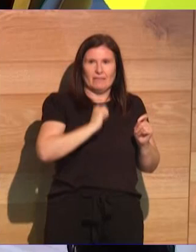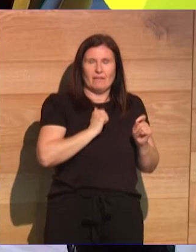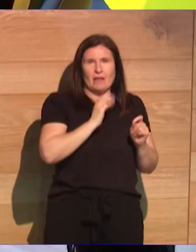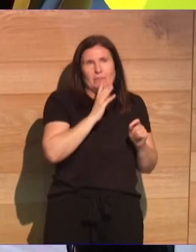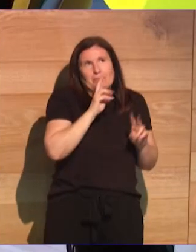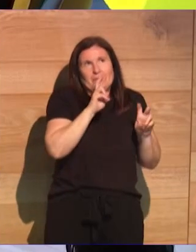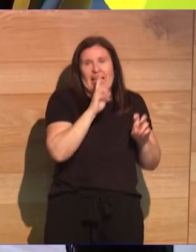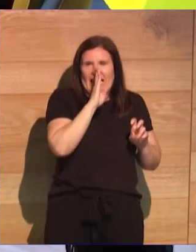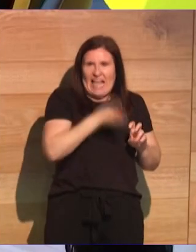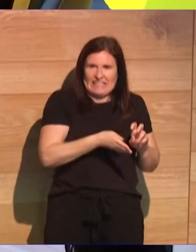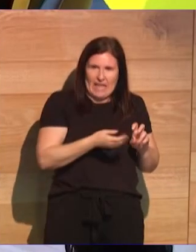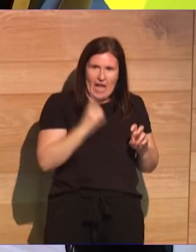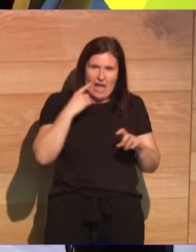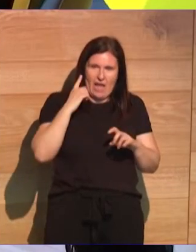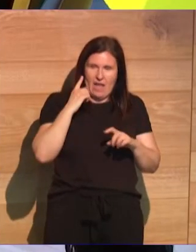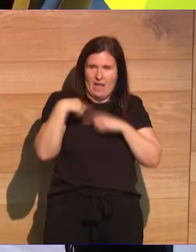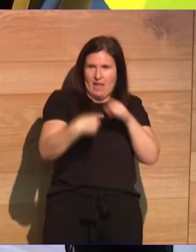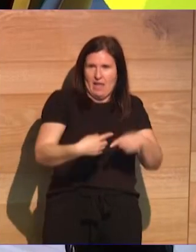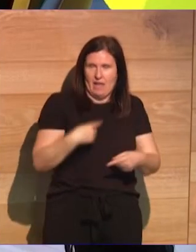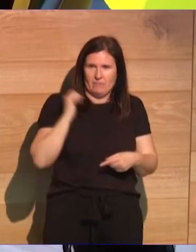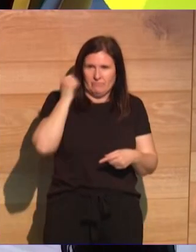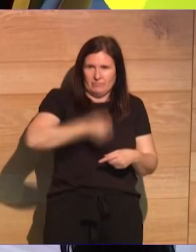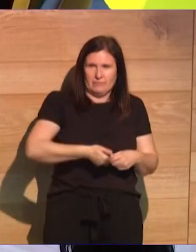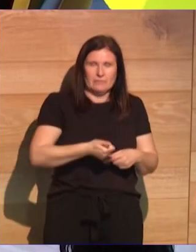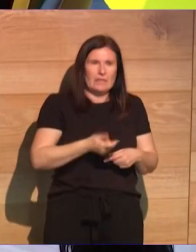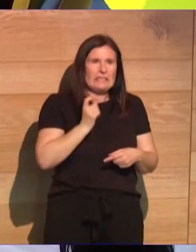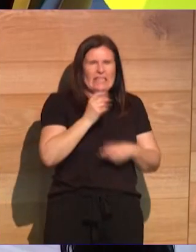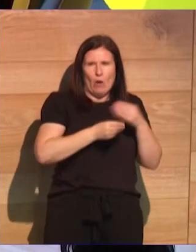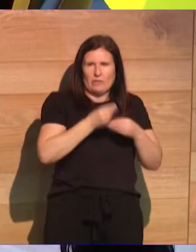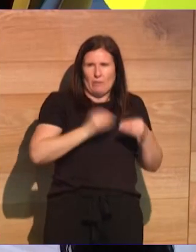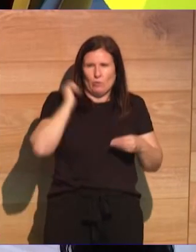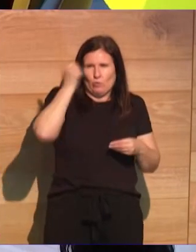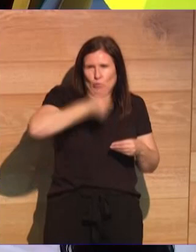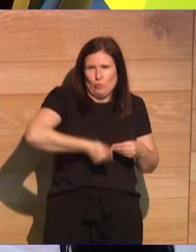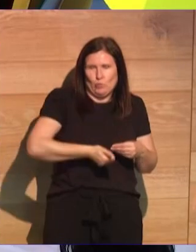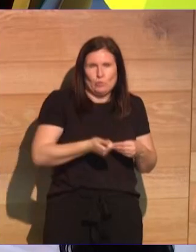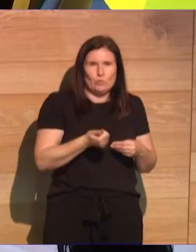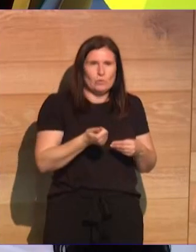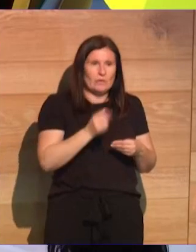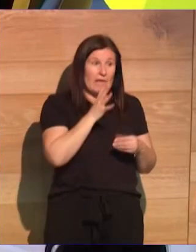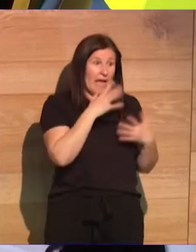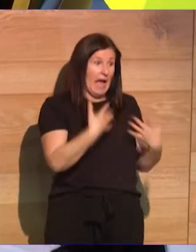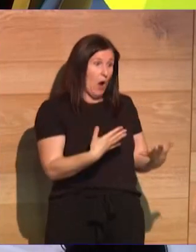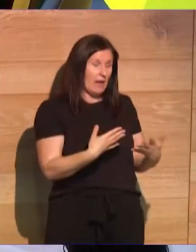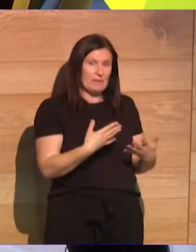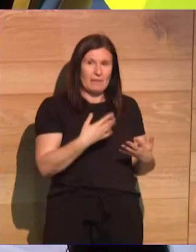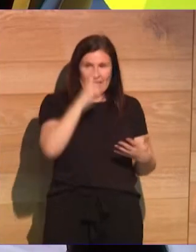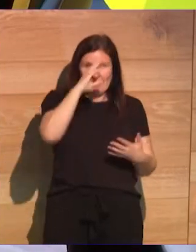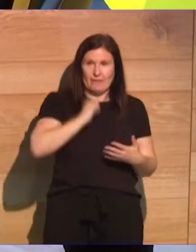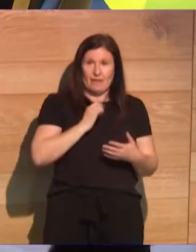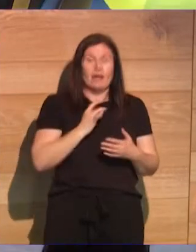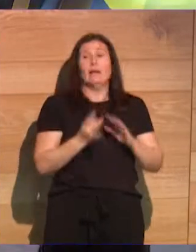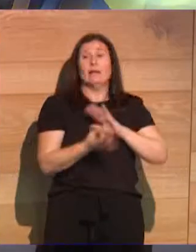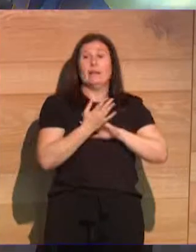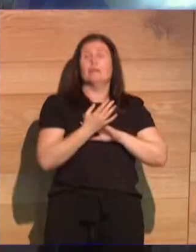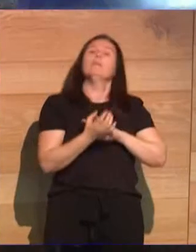clásica. Al final es la que llevamos utilizando tanto tiempo, que ahora al salir la generativa hace 2 años, que